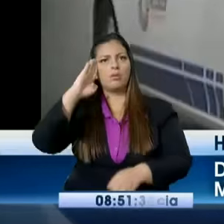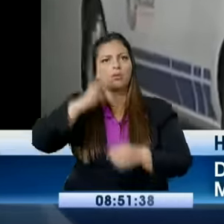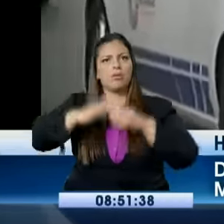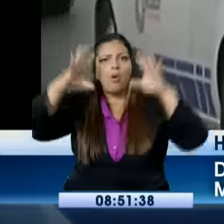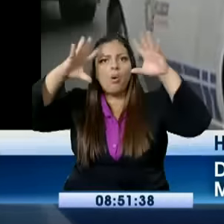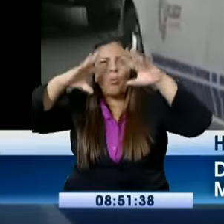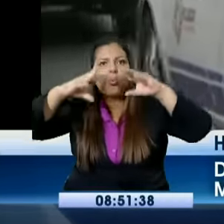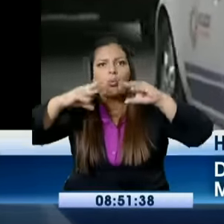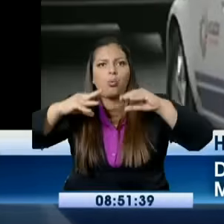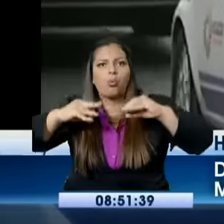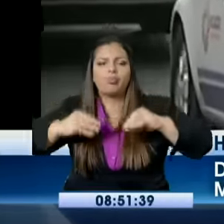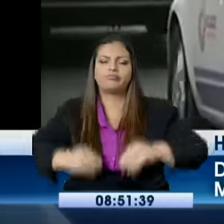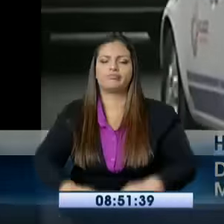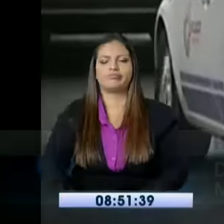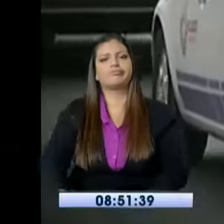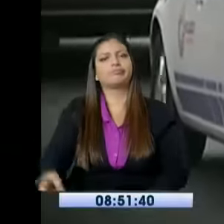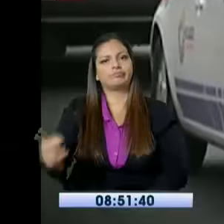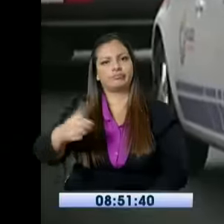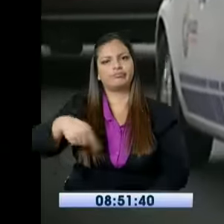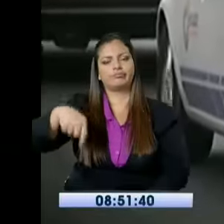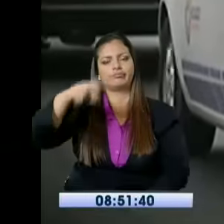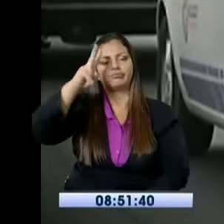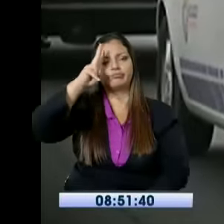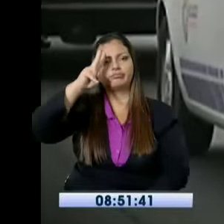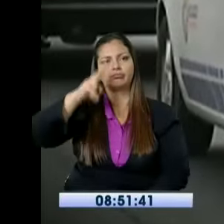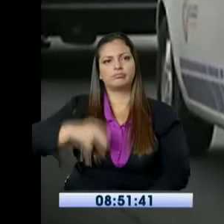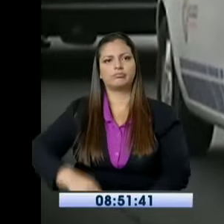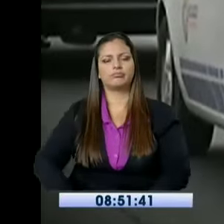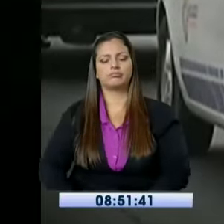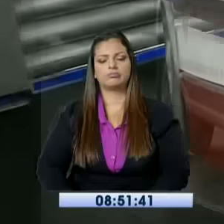pedazos. Informó Jorge Escobar.